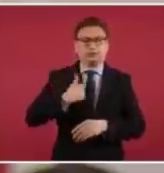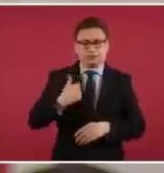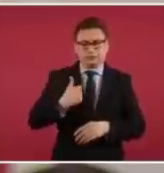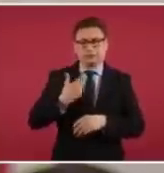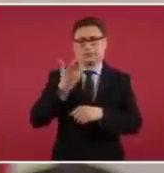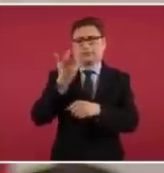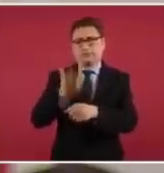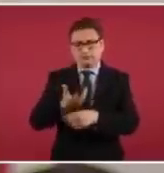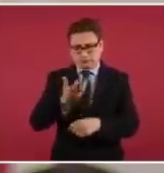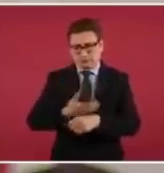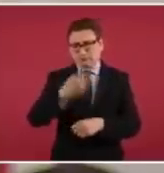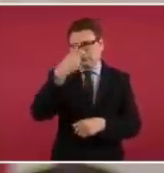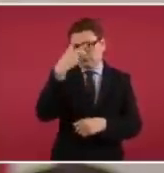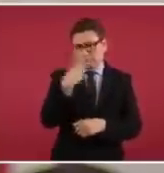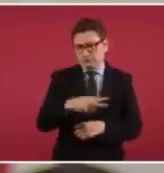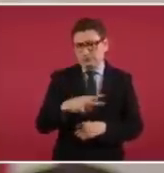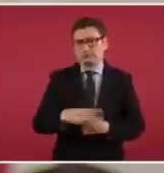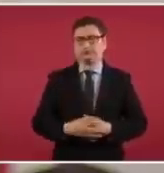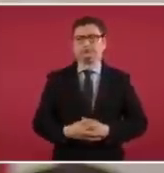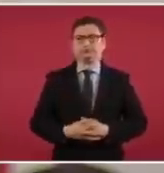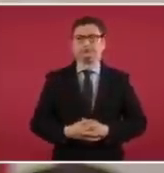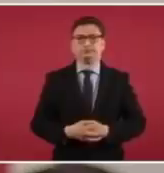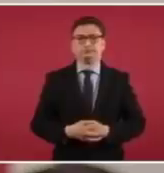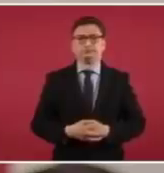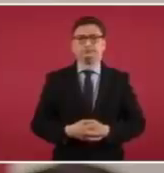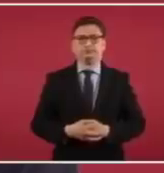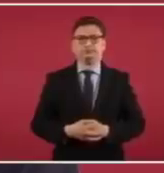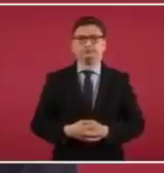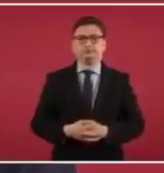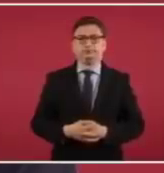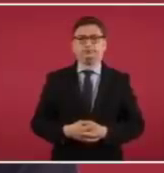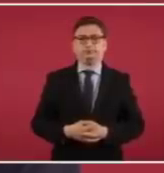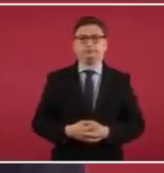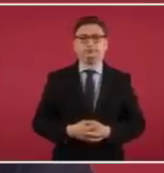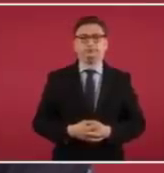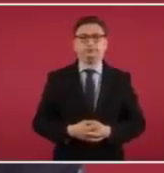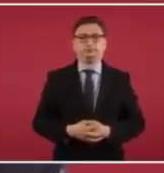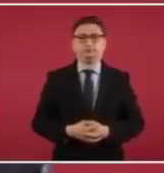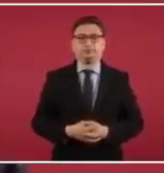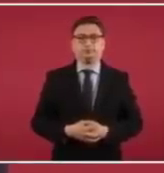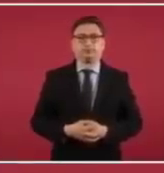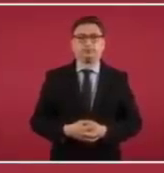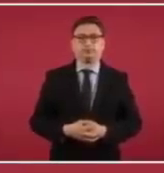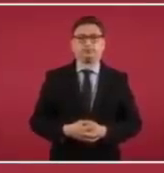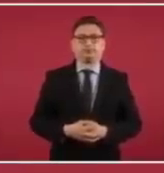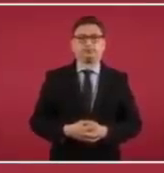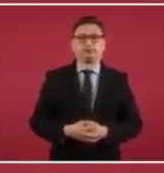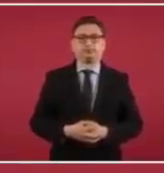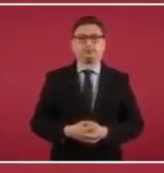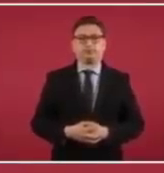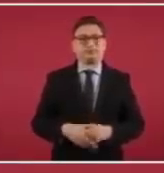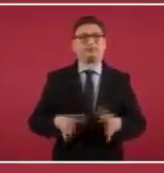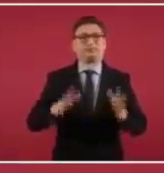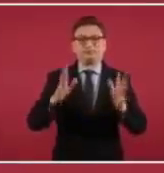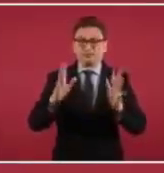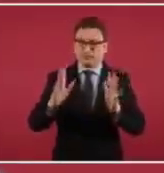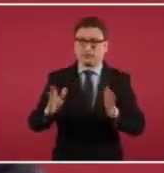México. Y que ya no se demore